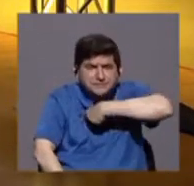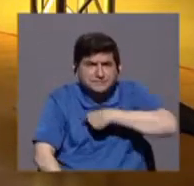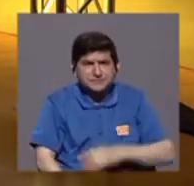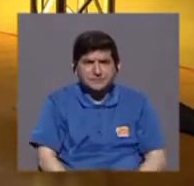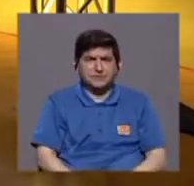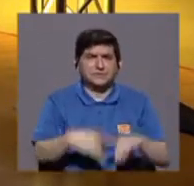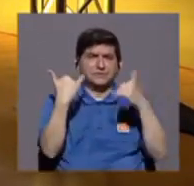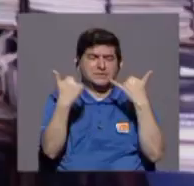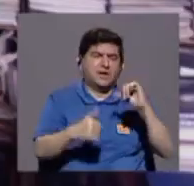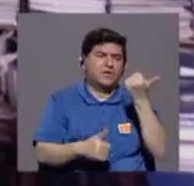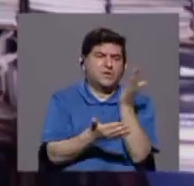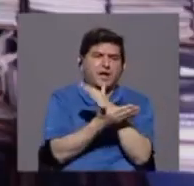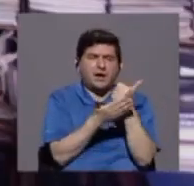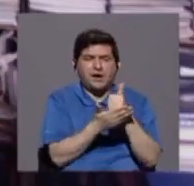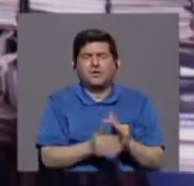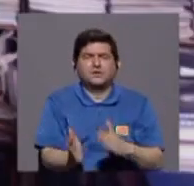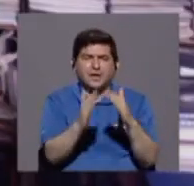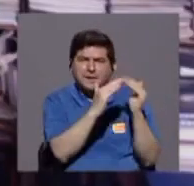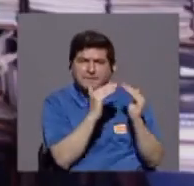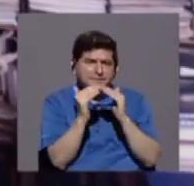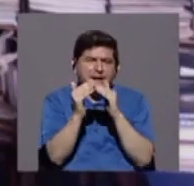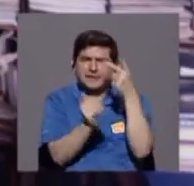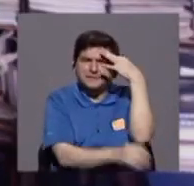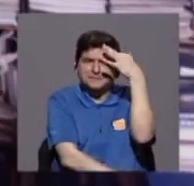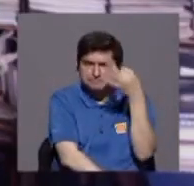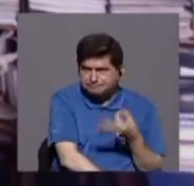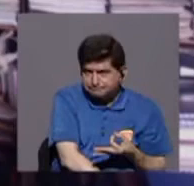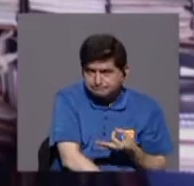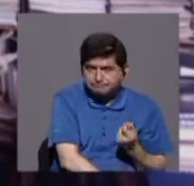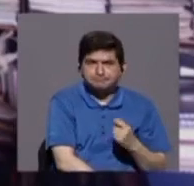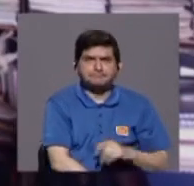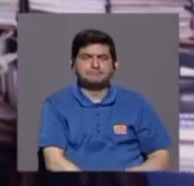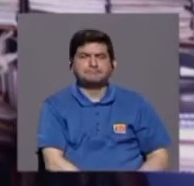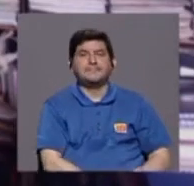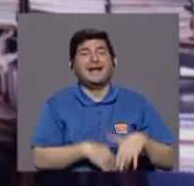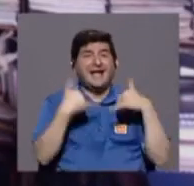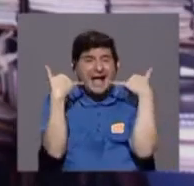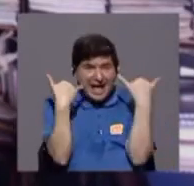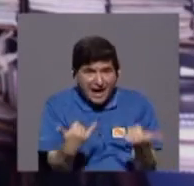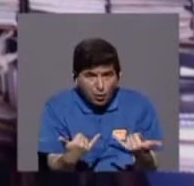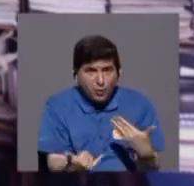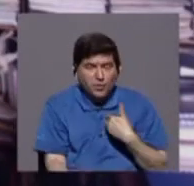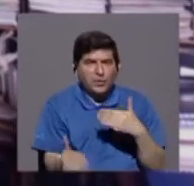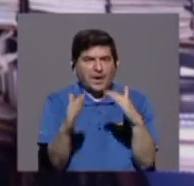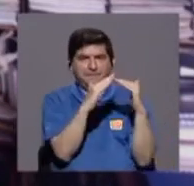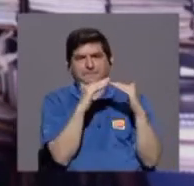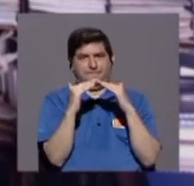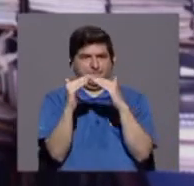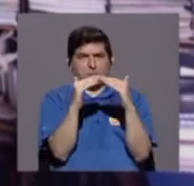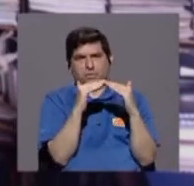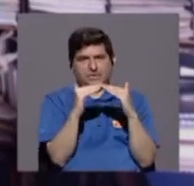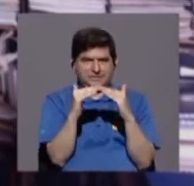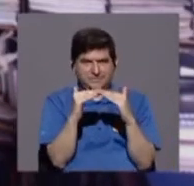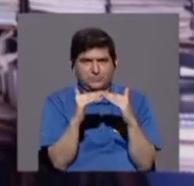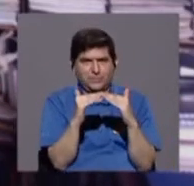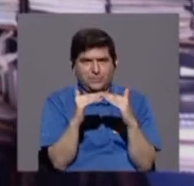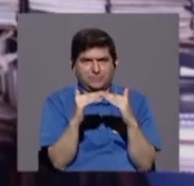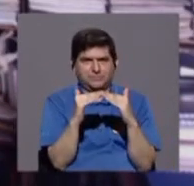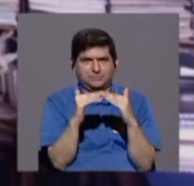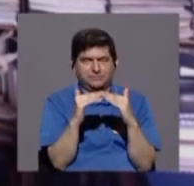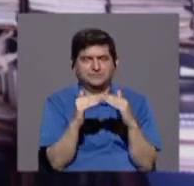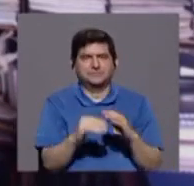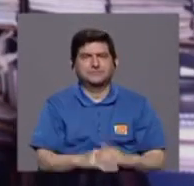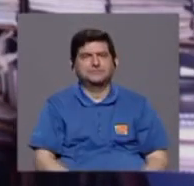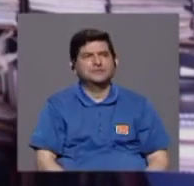ahora a otros aspectos demográficos que podríamos tocar, ahora tenemos una población